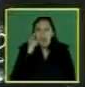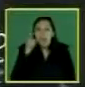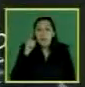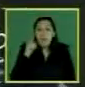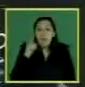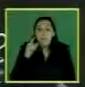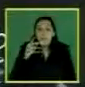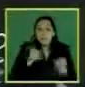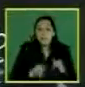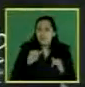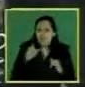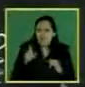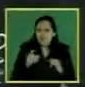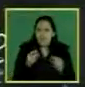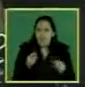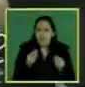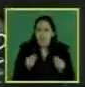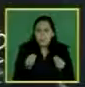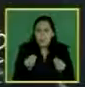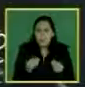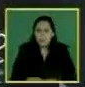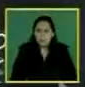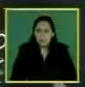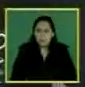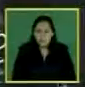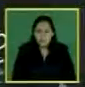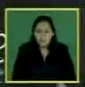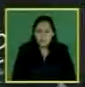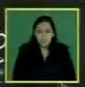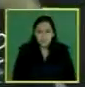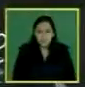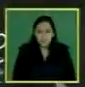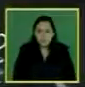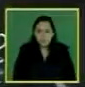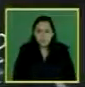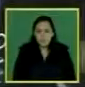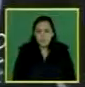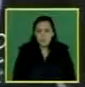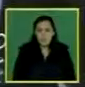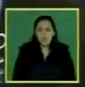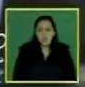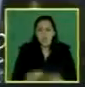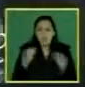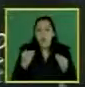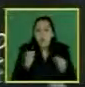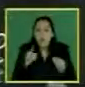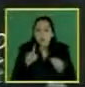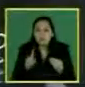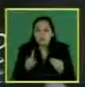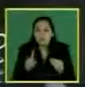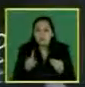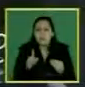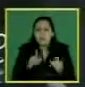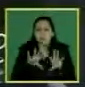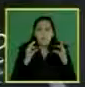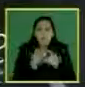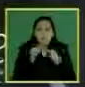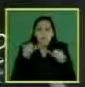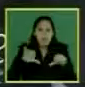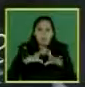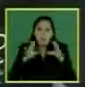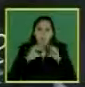llamaban a los hijos de Rafael Caldera. El pimentón lo llamaba uno de los hijos de Rafael Caldera porque estaba en todos los guisos. Ese era el decir popular para